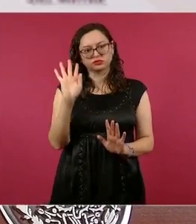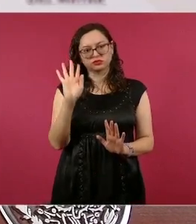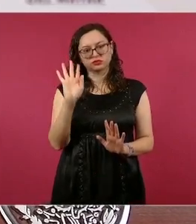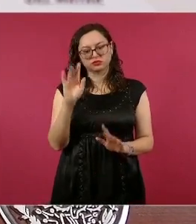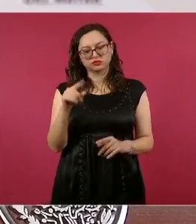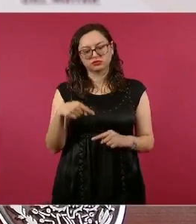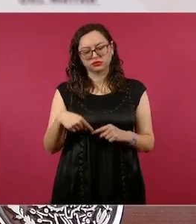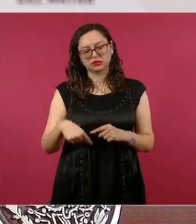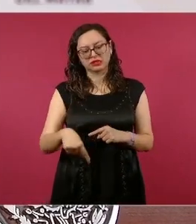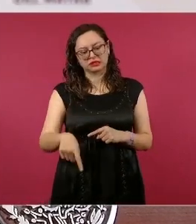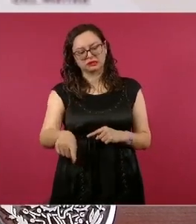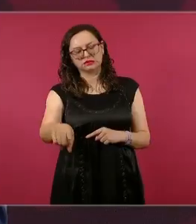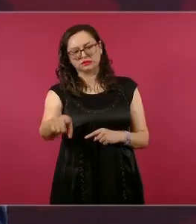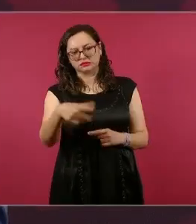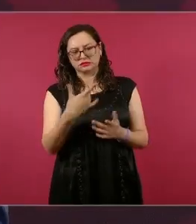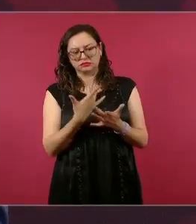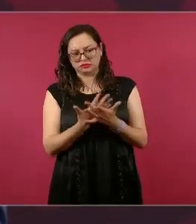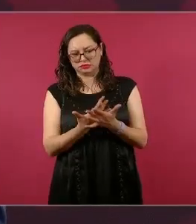empiezan a contar